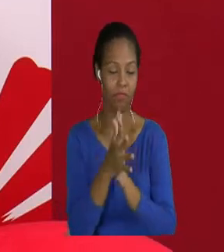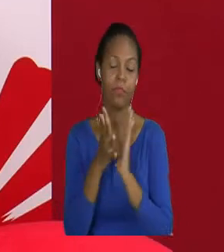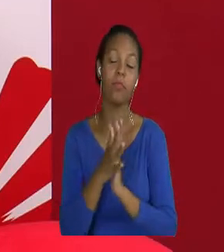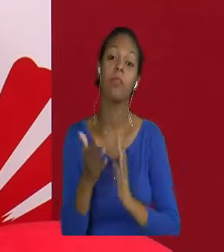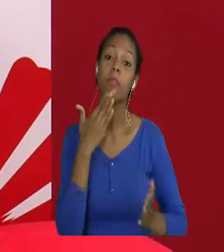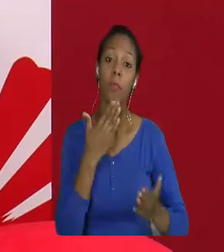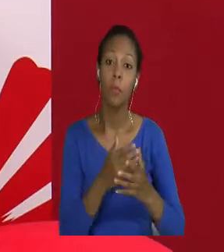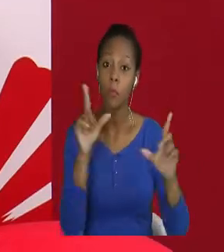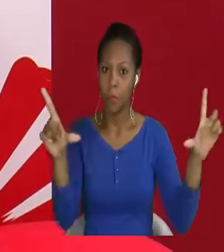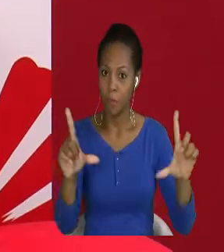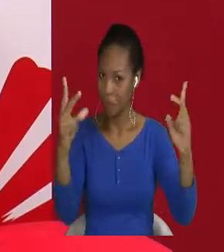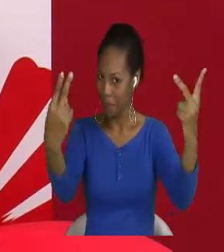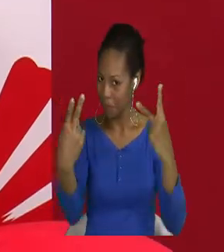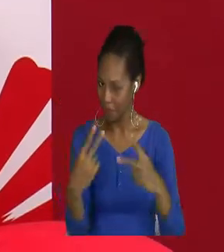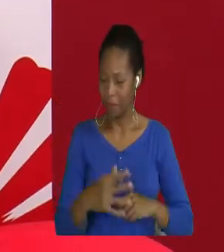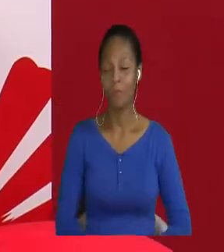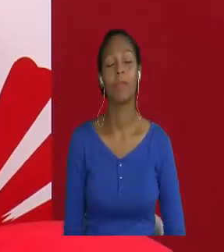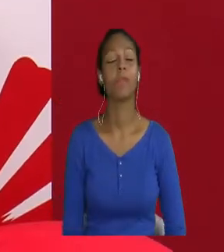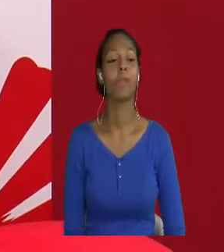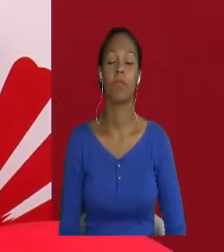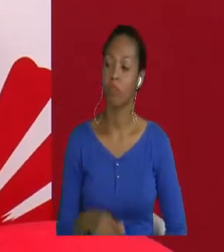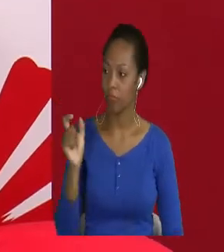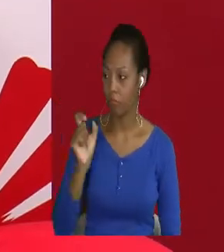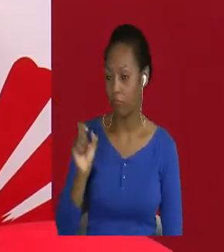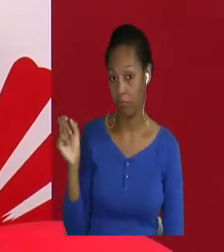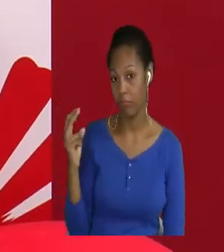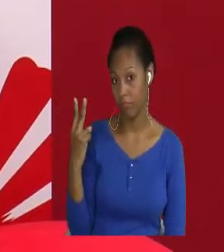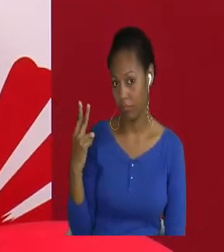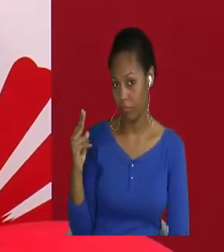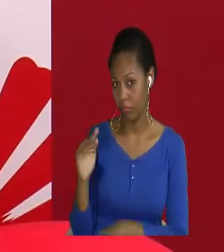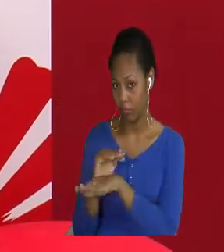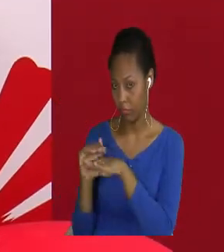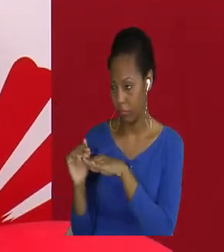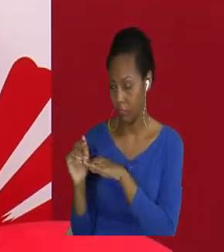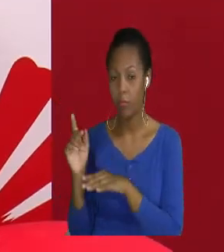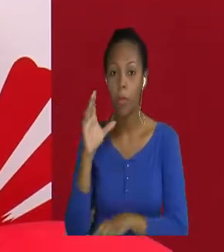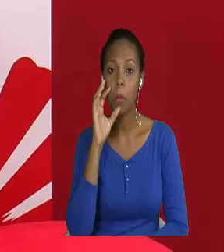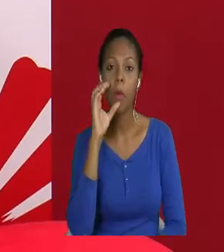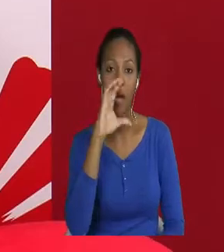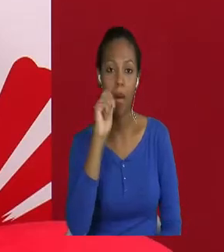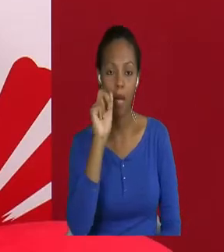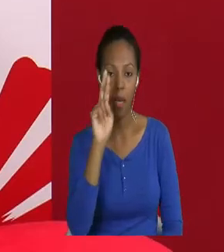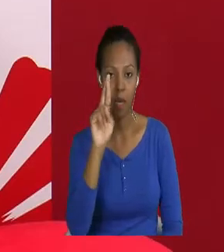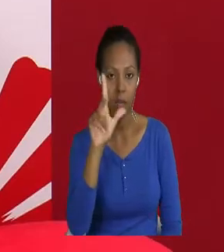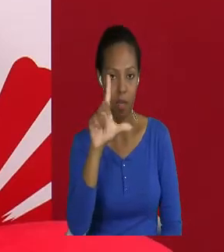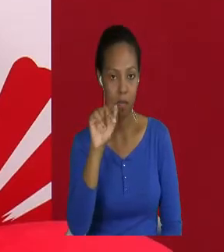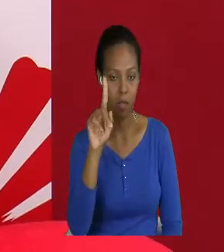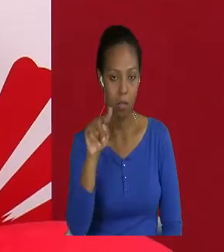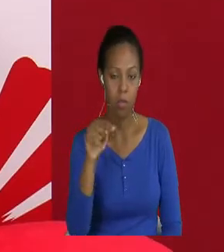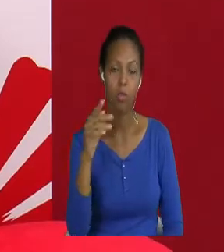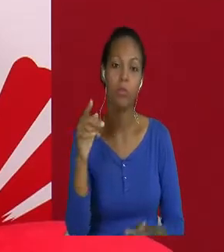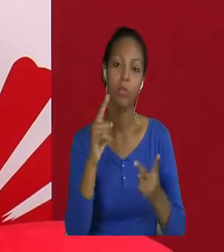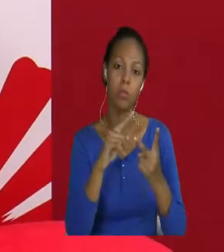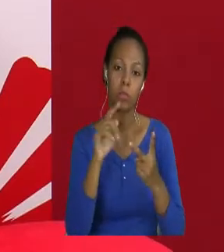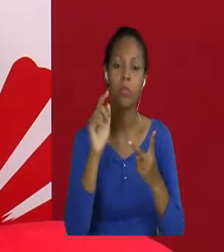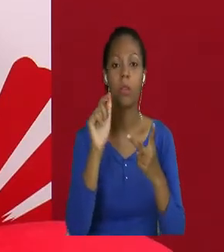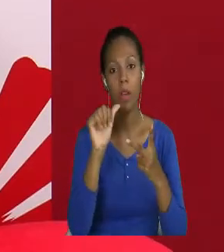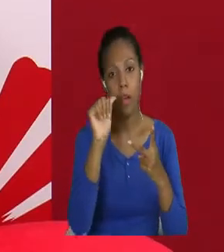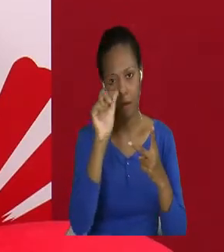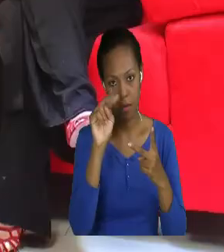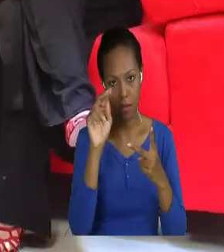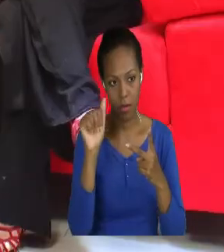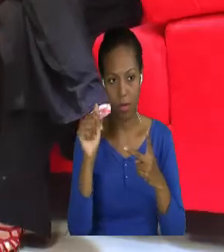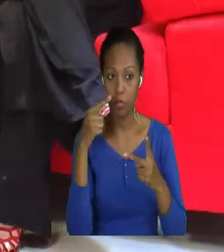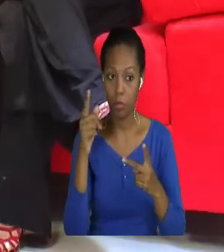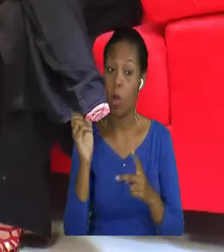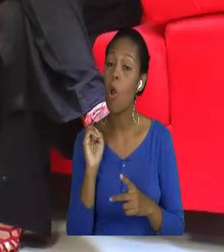me encuentro con dos de nuestros invitados del día de hoy. Ellos son el señor Carlos Álvarez y la señora Ana Vergara del Club Rotario. Buenos días, ¿cómo